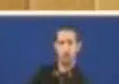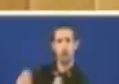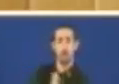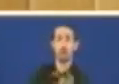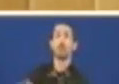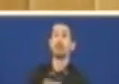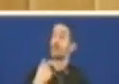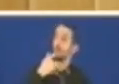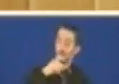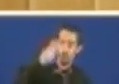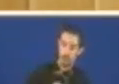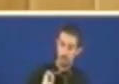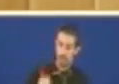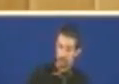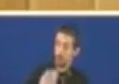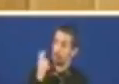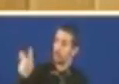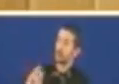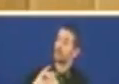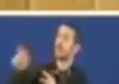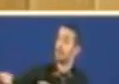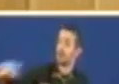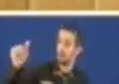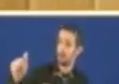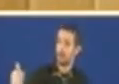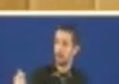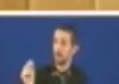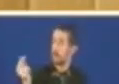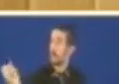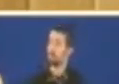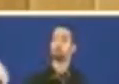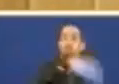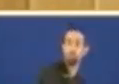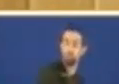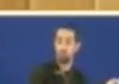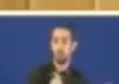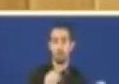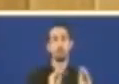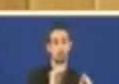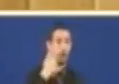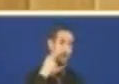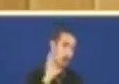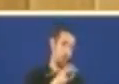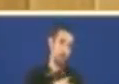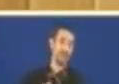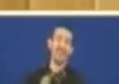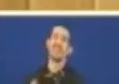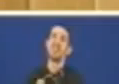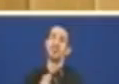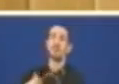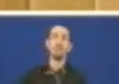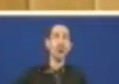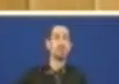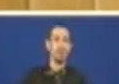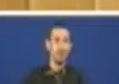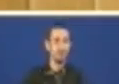chama a unha persoa que ten un ingreso na conta ou que ten normalmente persoas maiores, xubilados, os aforros